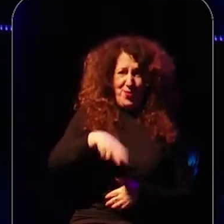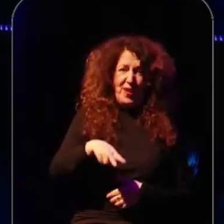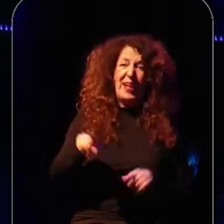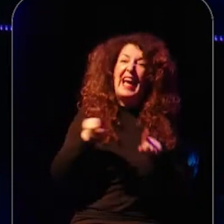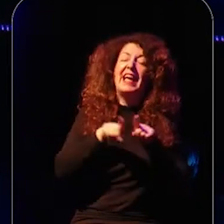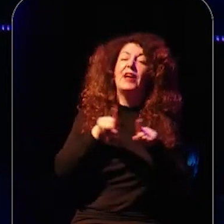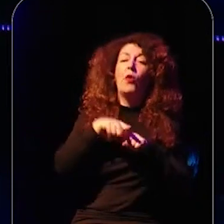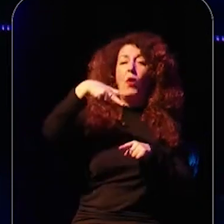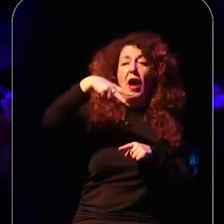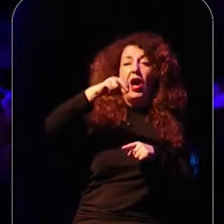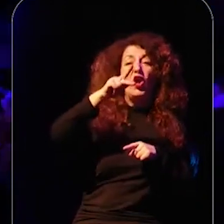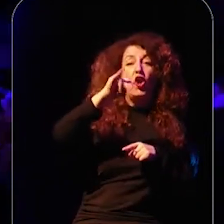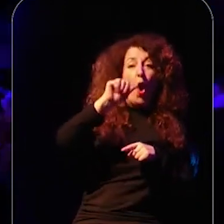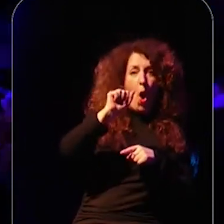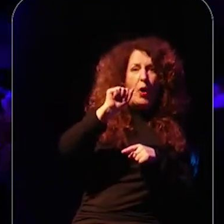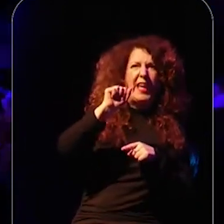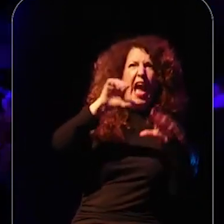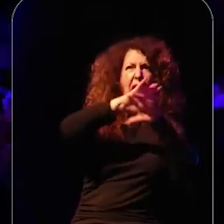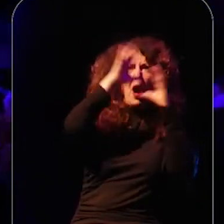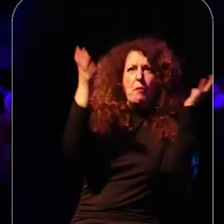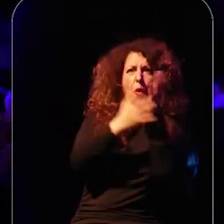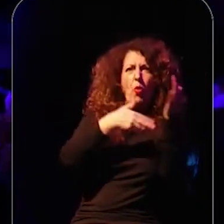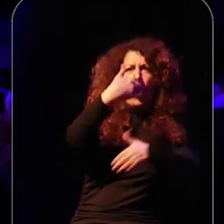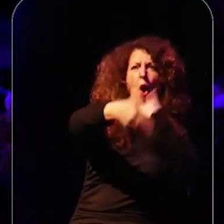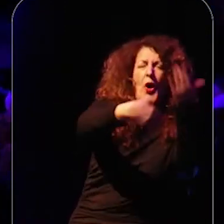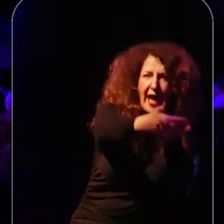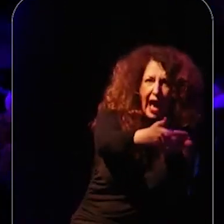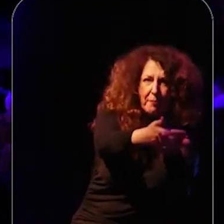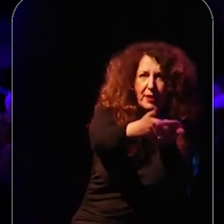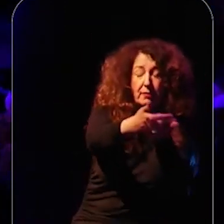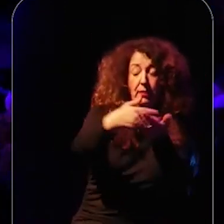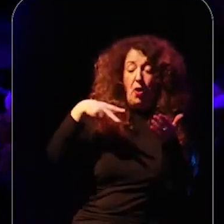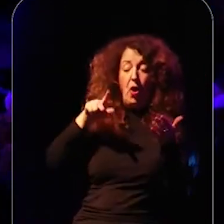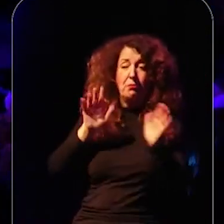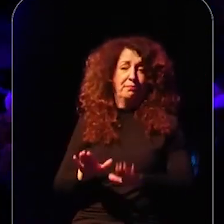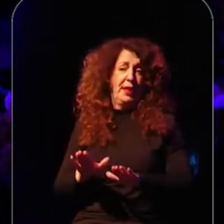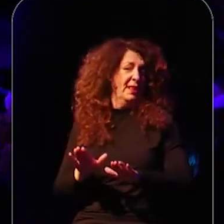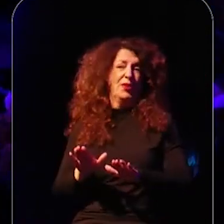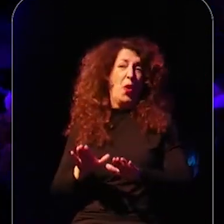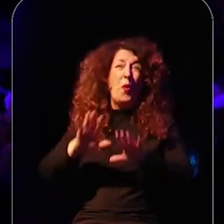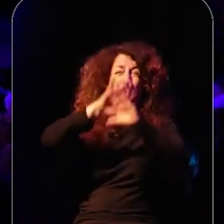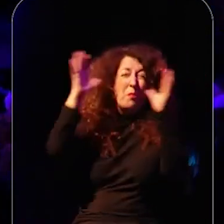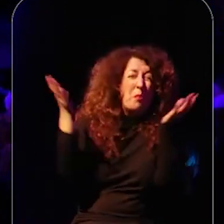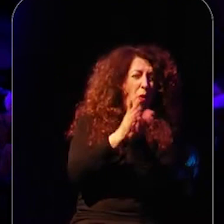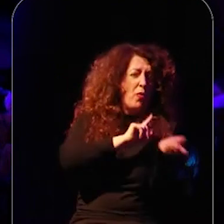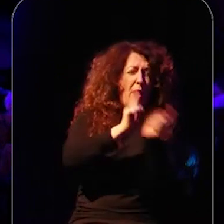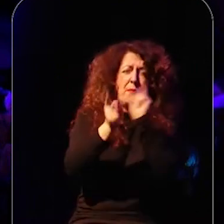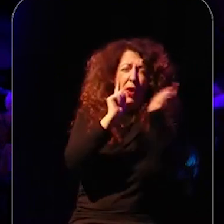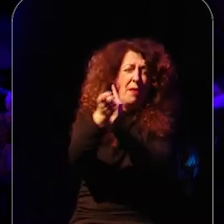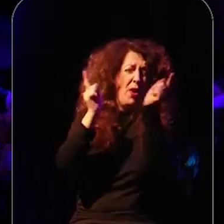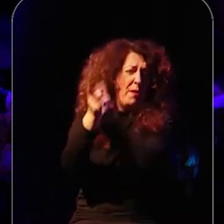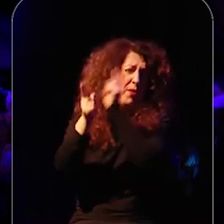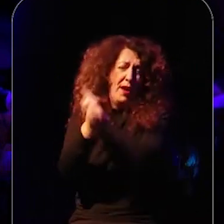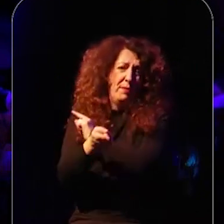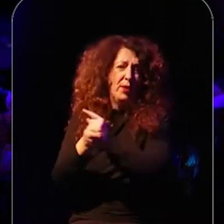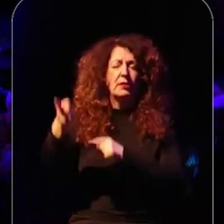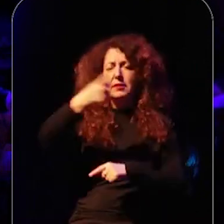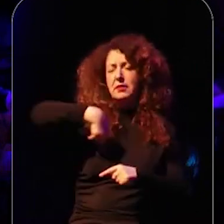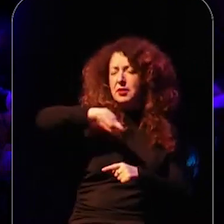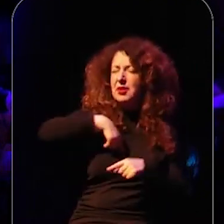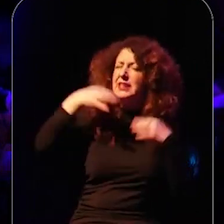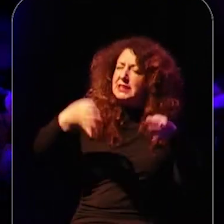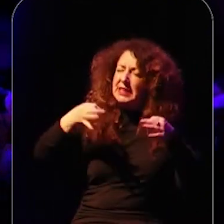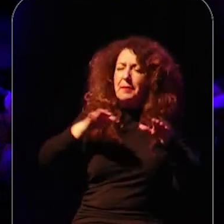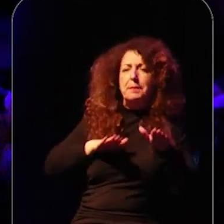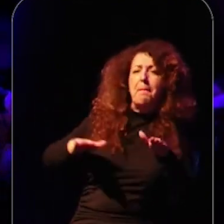como le pasó a Nokia, que el mundo no vaya más rápido que vosotros. El mundo en el que vivimos está permanentemente cambiando, hay que intentar